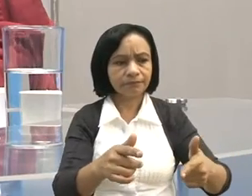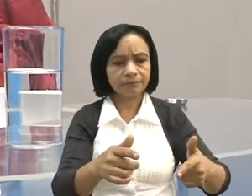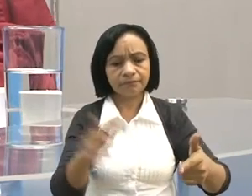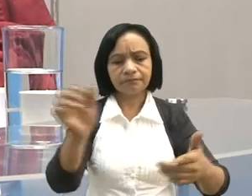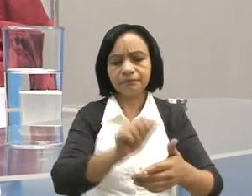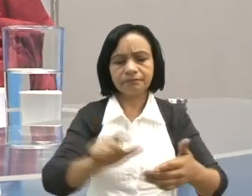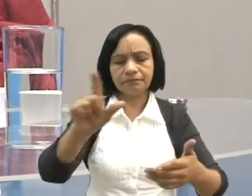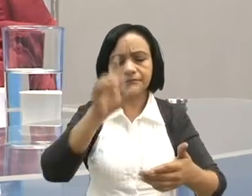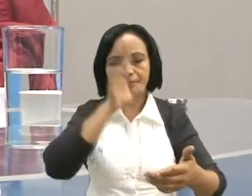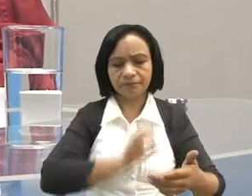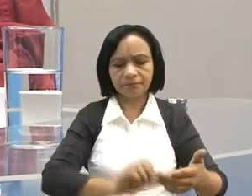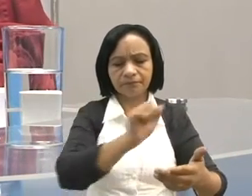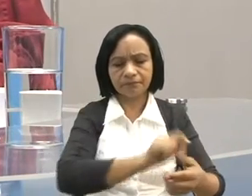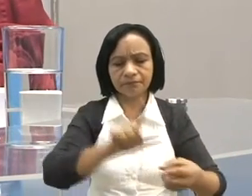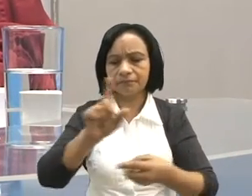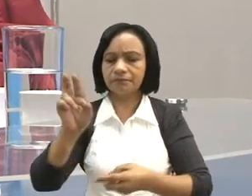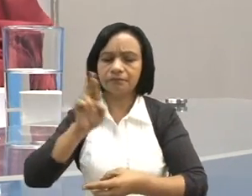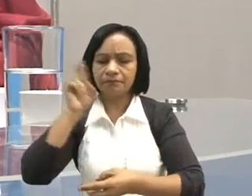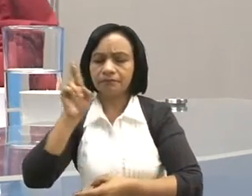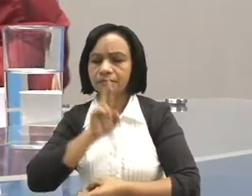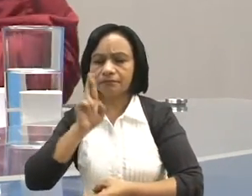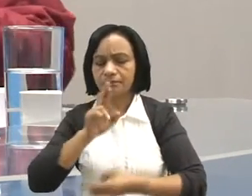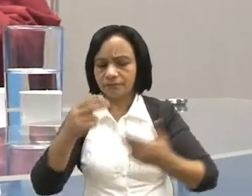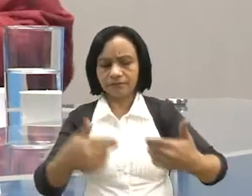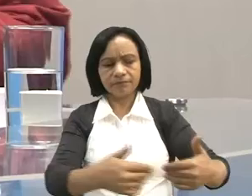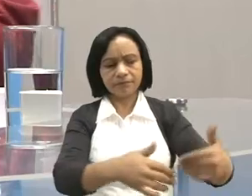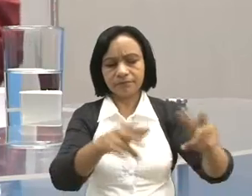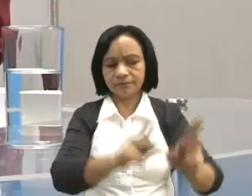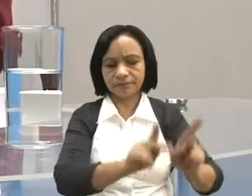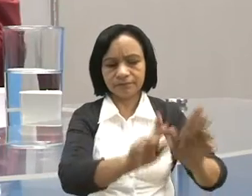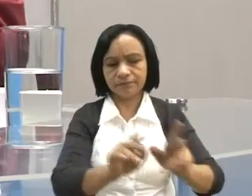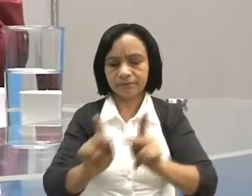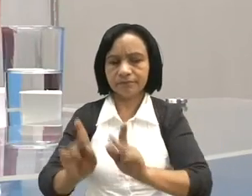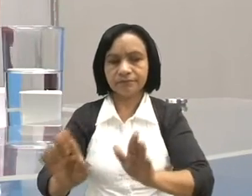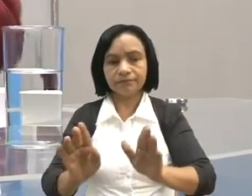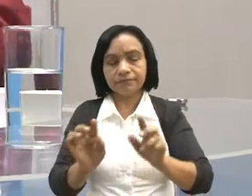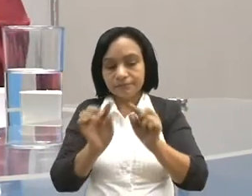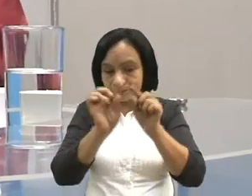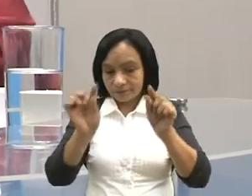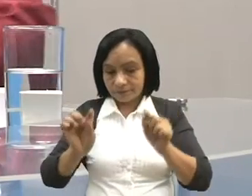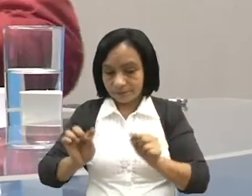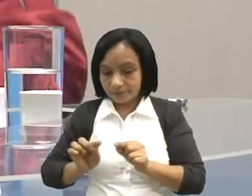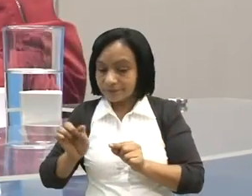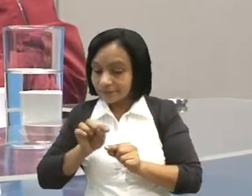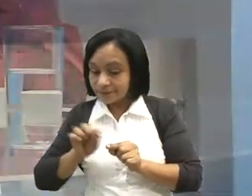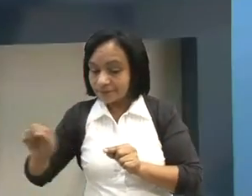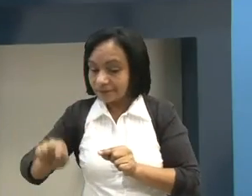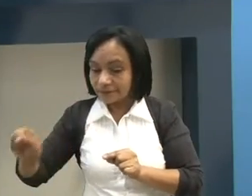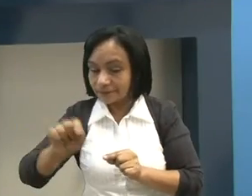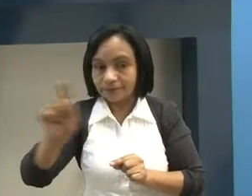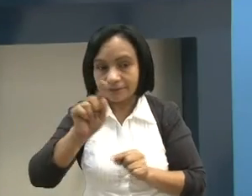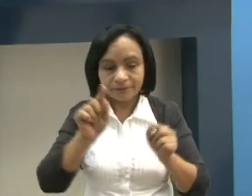pinta de azul y el otro lo pinta de rosado y el otro lo pinta de rojo, él, lo importante es que no se salga de las líneas de cómo tiene